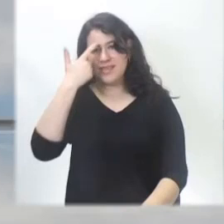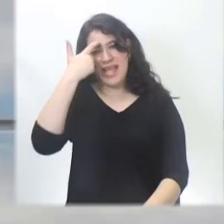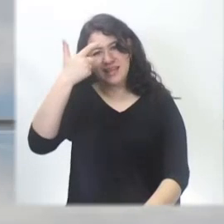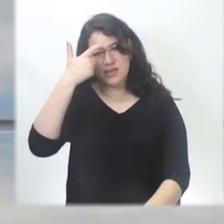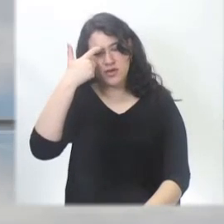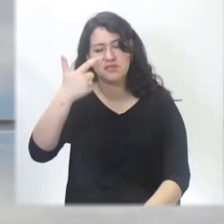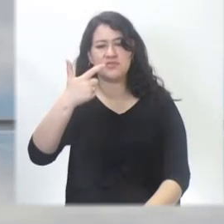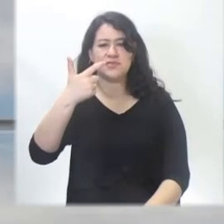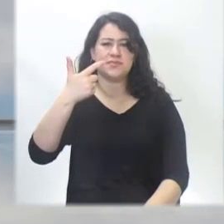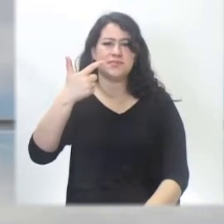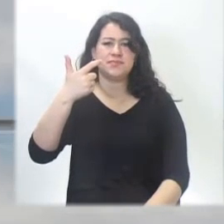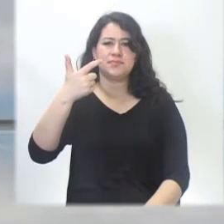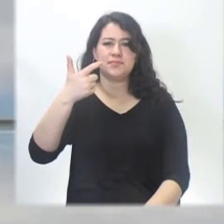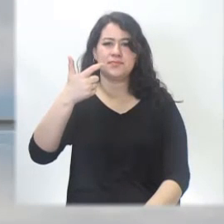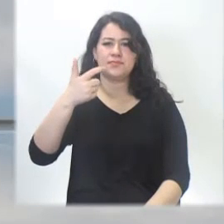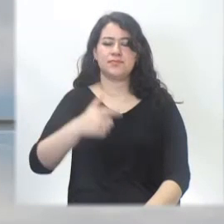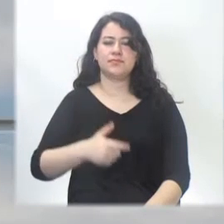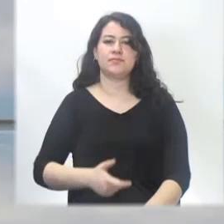técnicos.